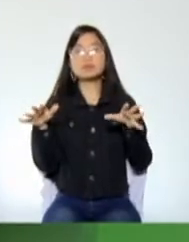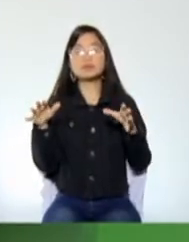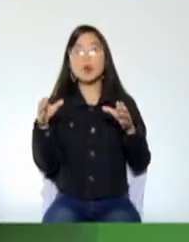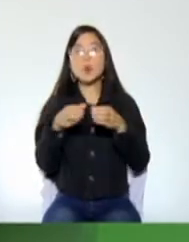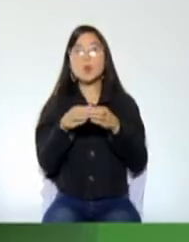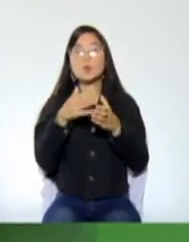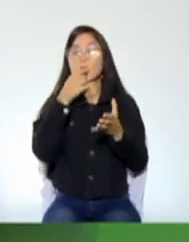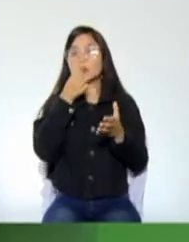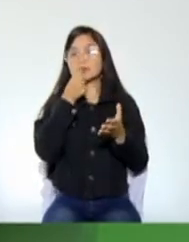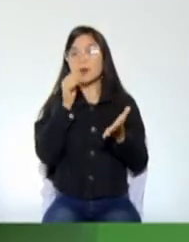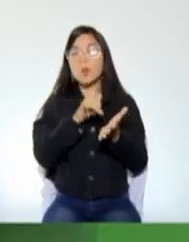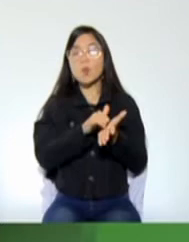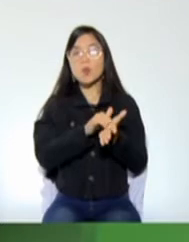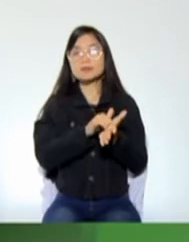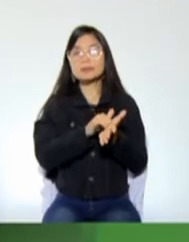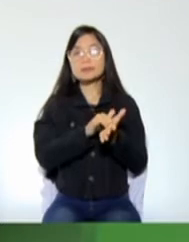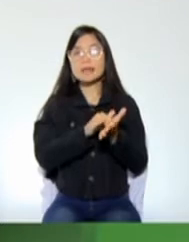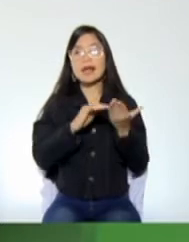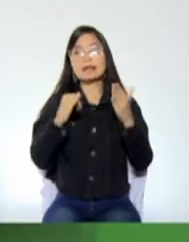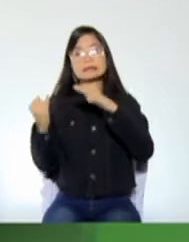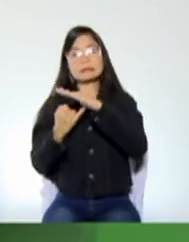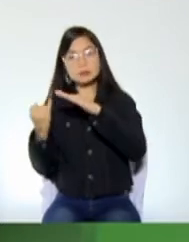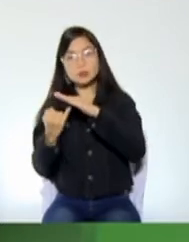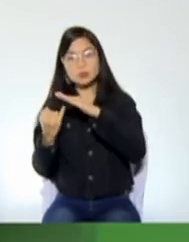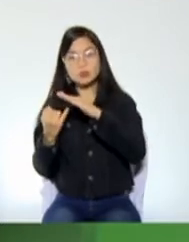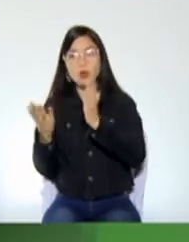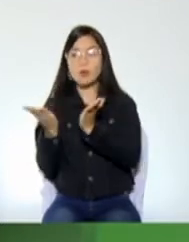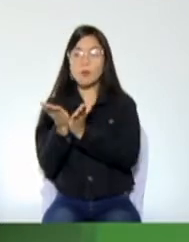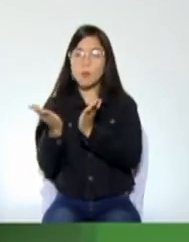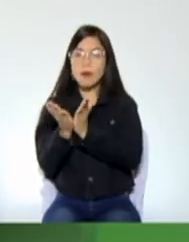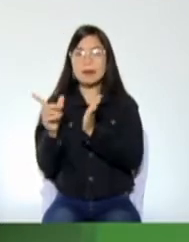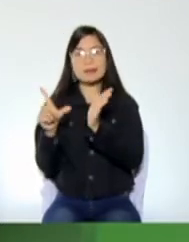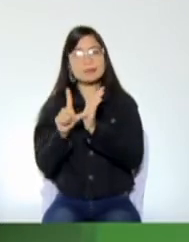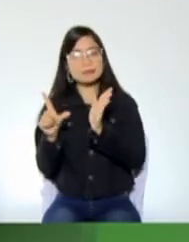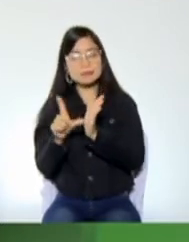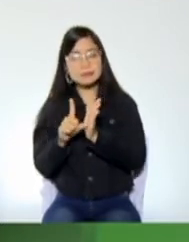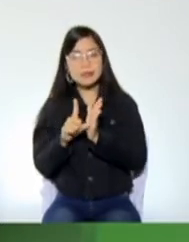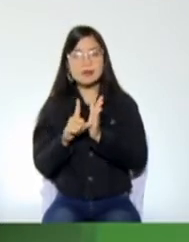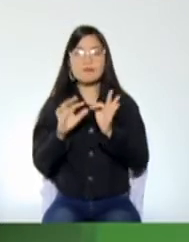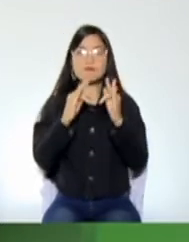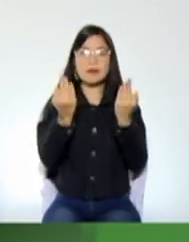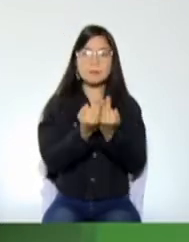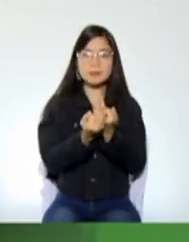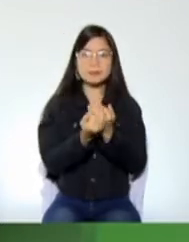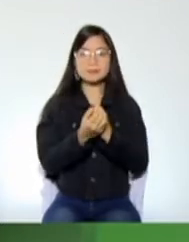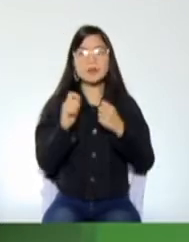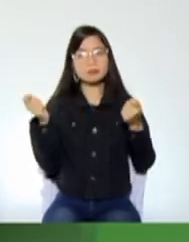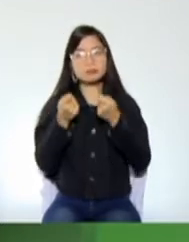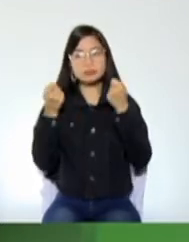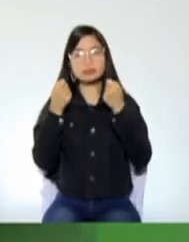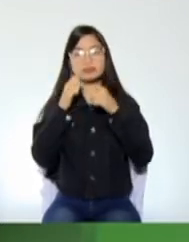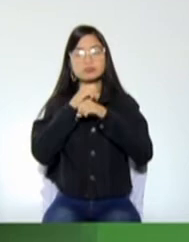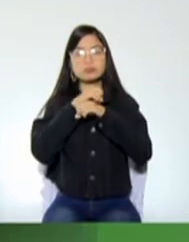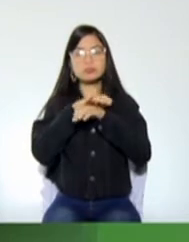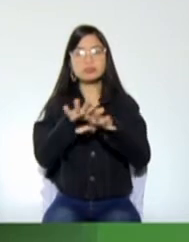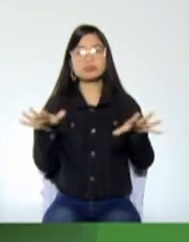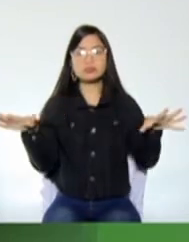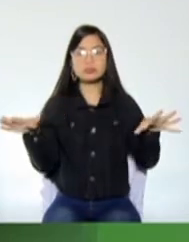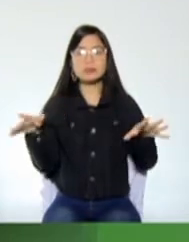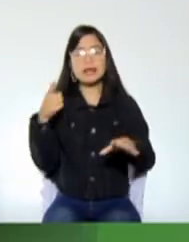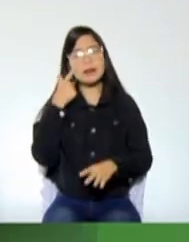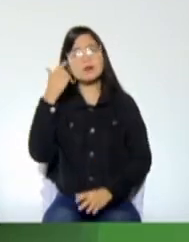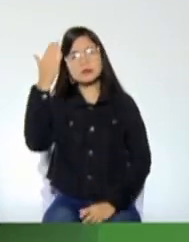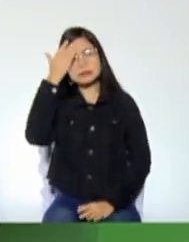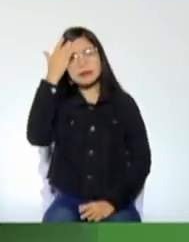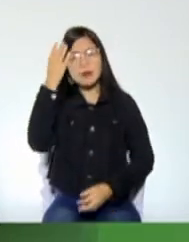de WhatsApp y en su institución para que lleguen a cada uno de los rincones, porque queremos saber cómo